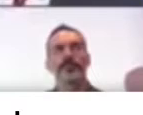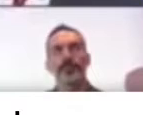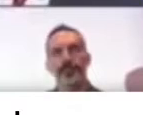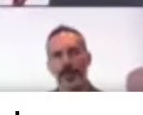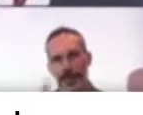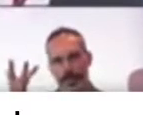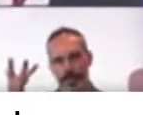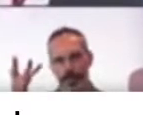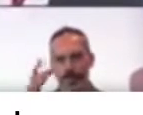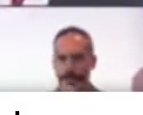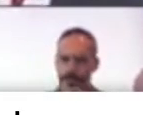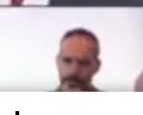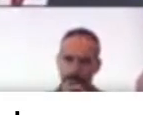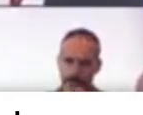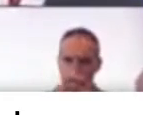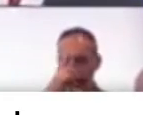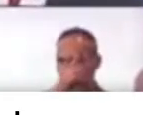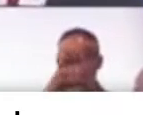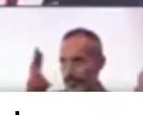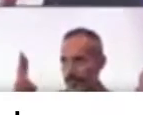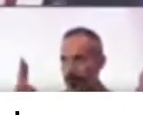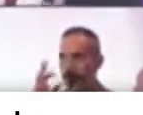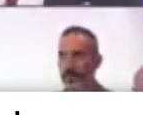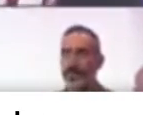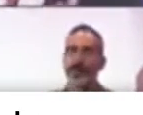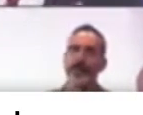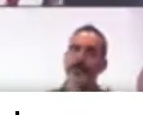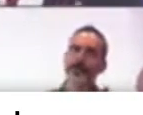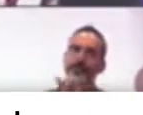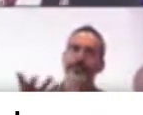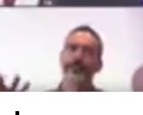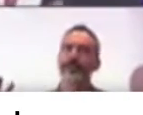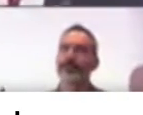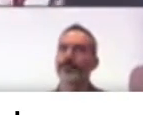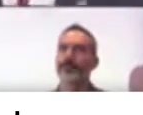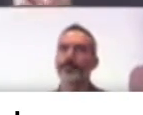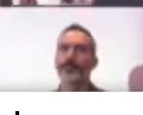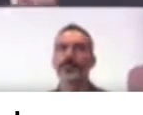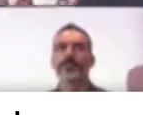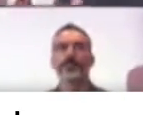Gracias, los saludo con mucho respeto. Felicidades a todos.